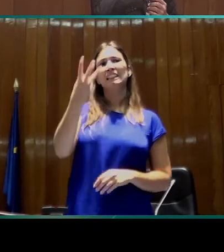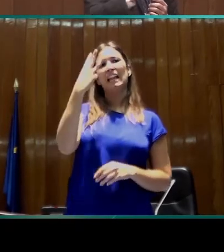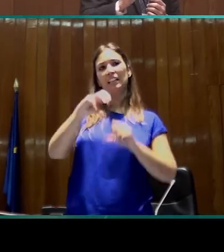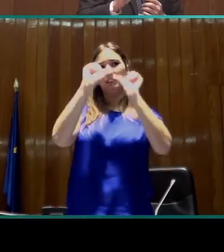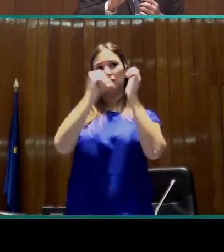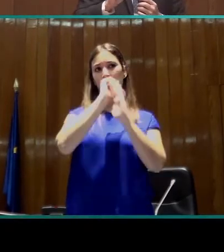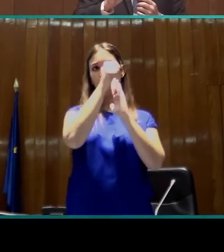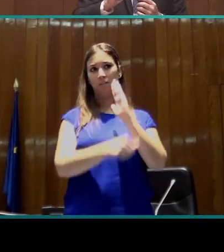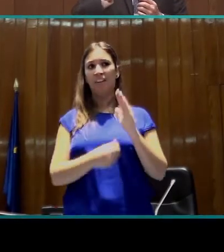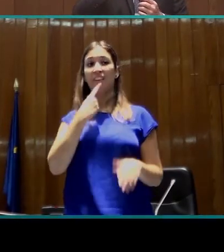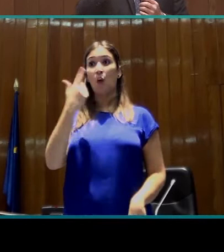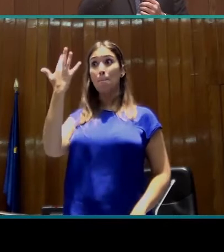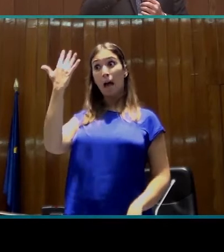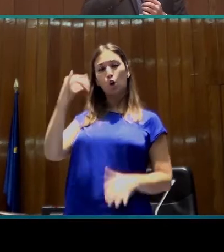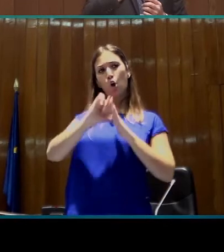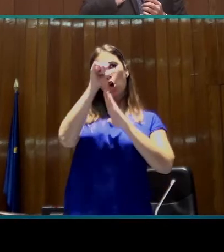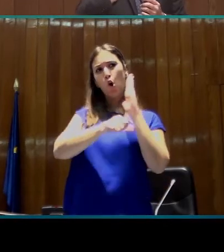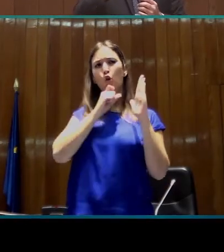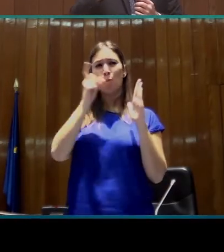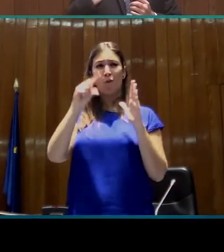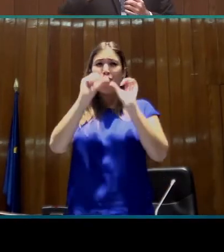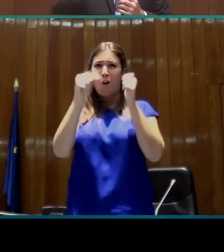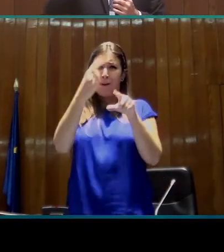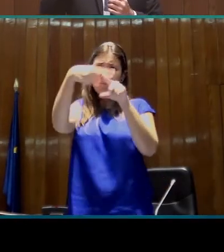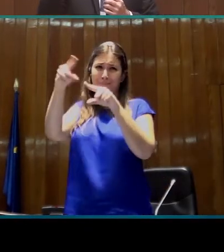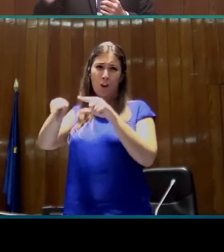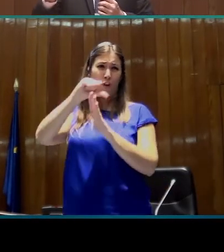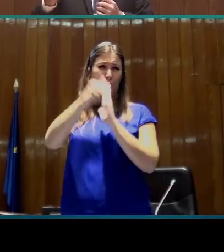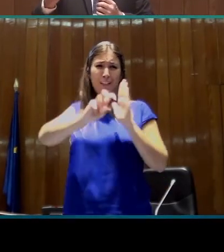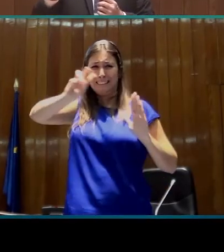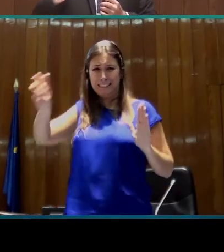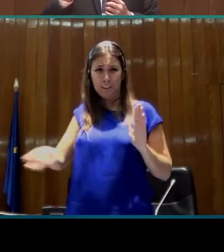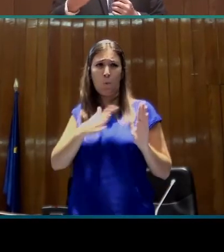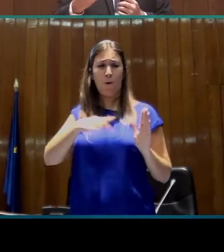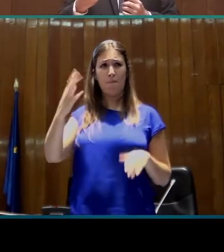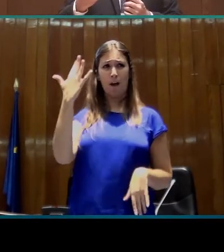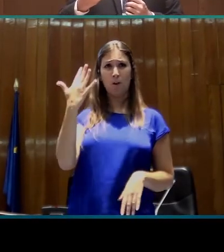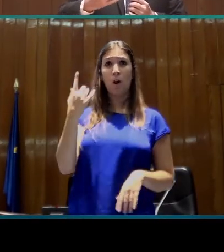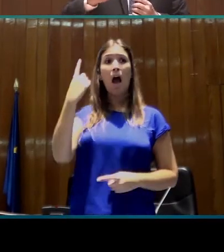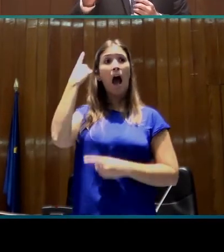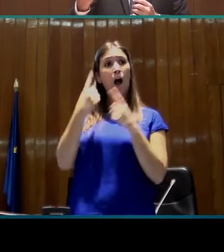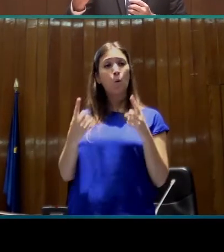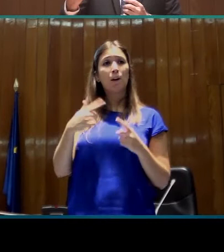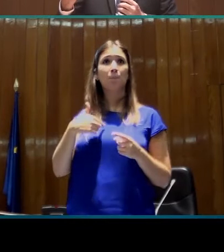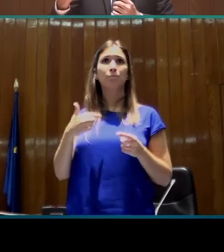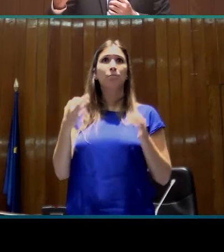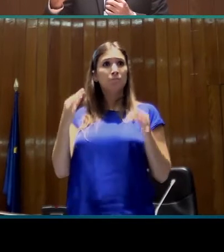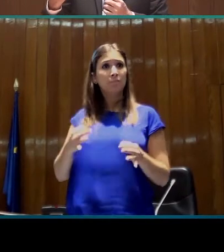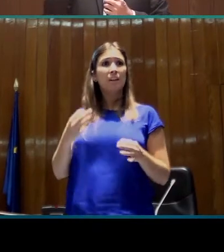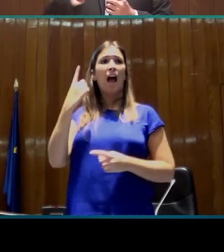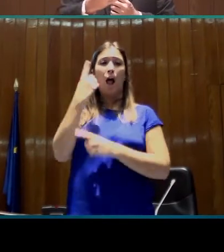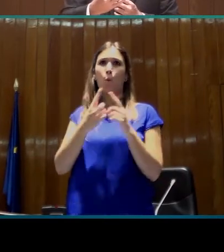son la configuración de la mano. Hay distintas configuraciones que puede adoptar la mano, algunas de ellas son legales y otras de ellas